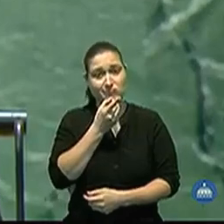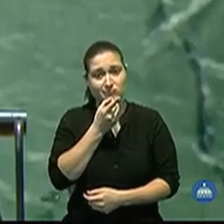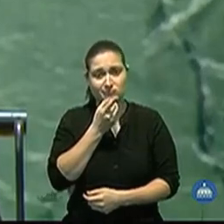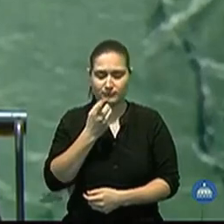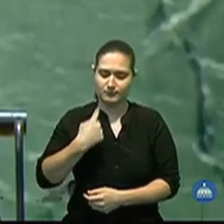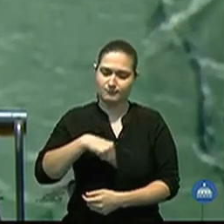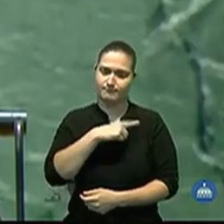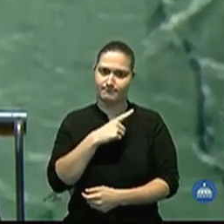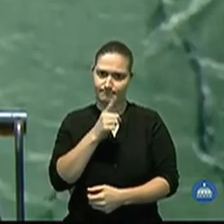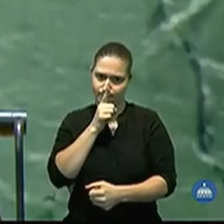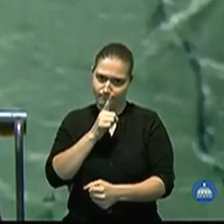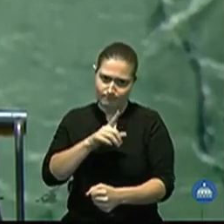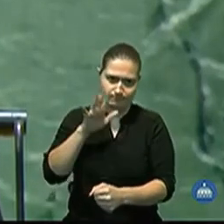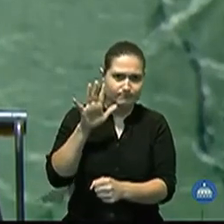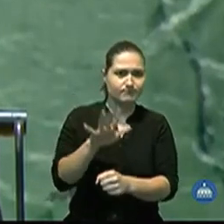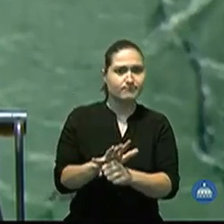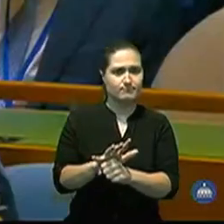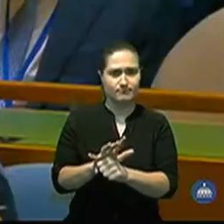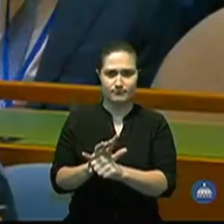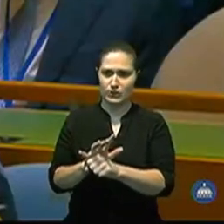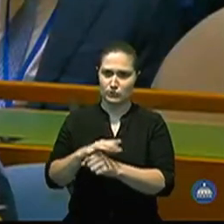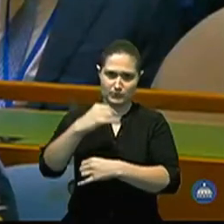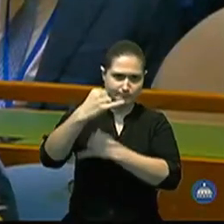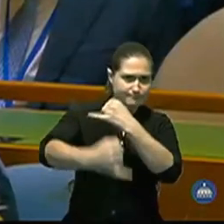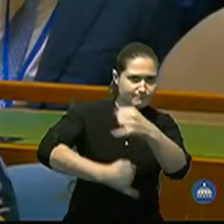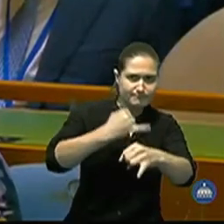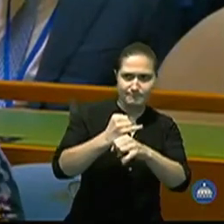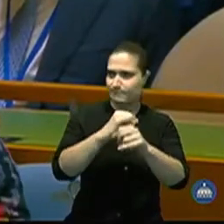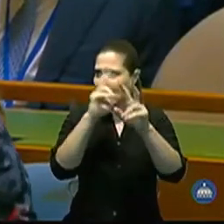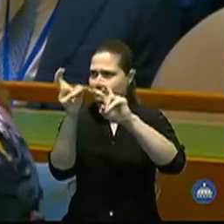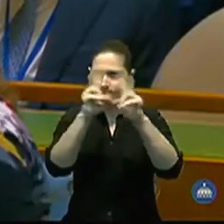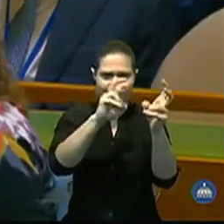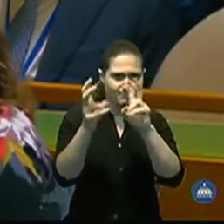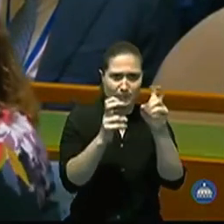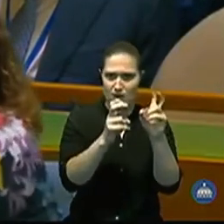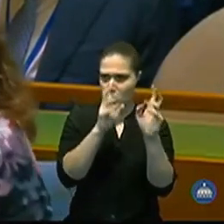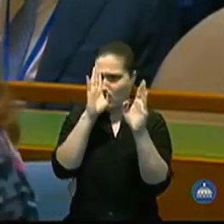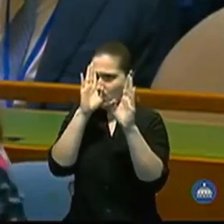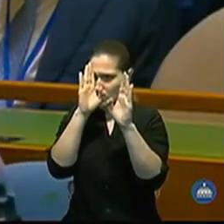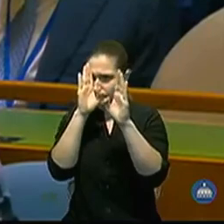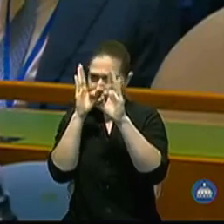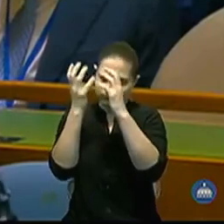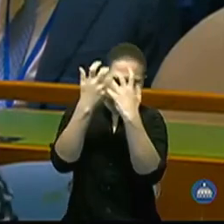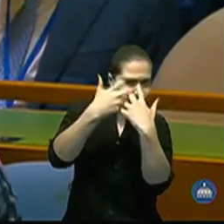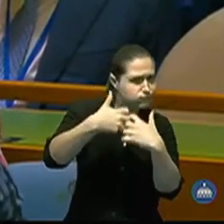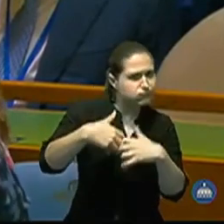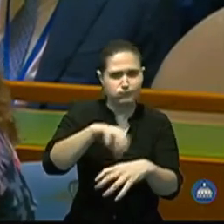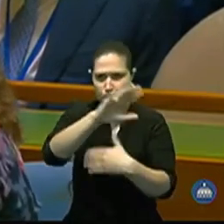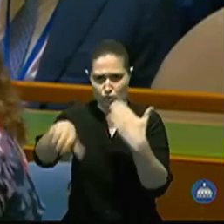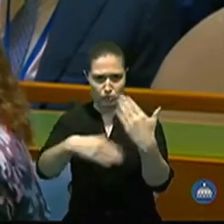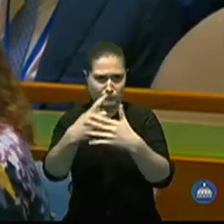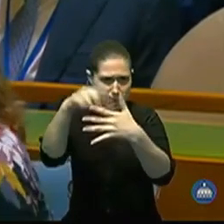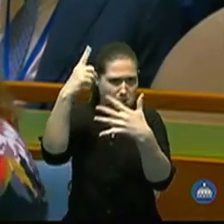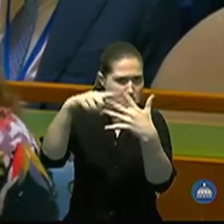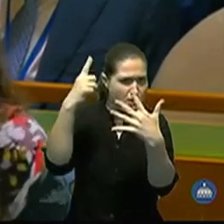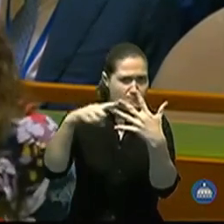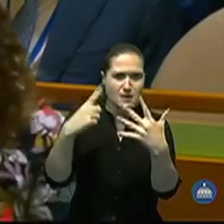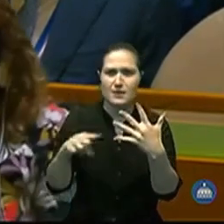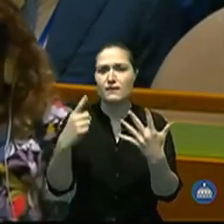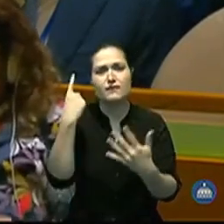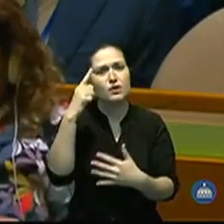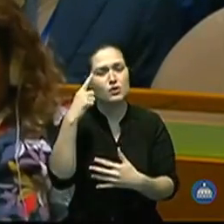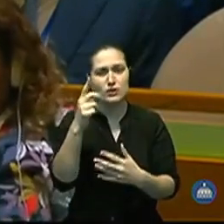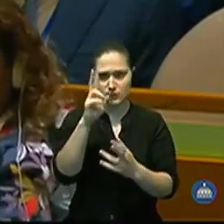con un multilateralismo efectivo y renovado es prioritario. Este enfoque es necesario para garantizar el respeto al derecho